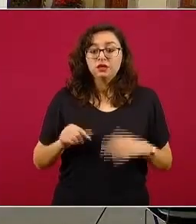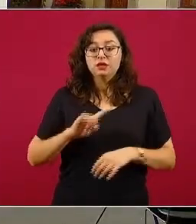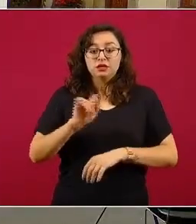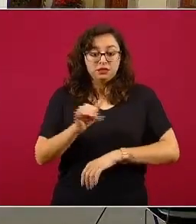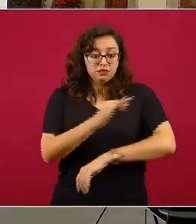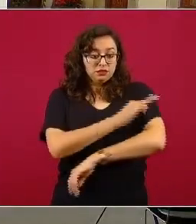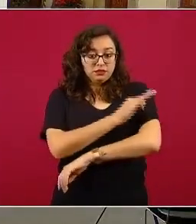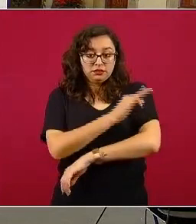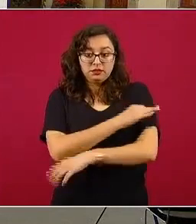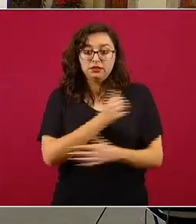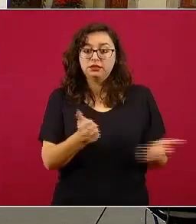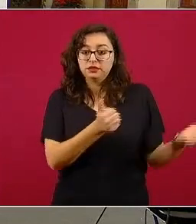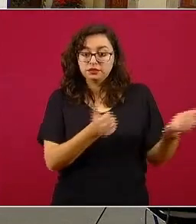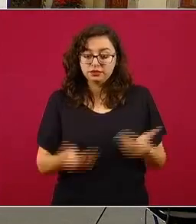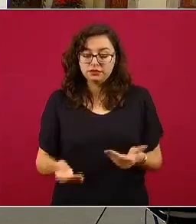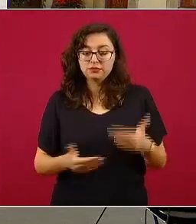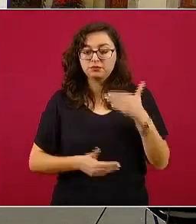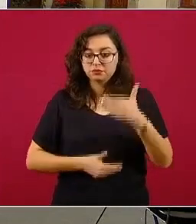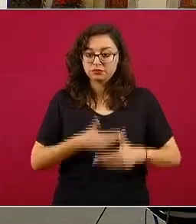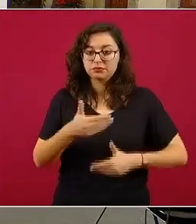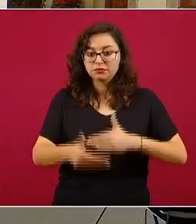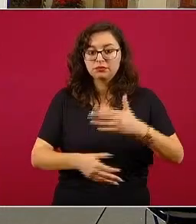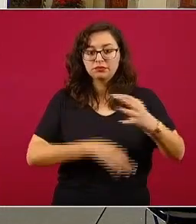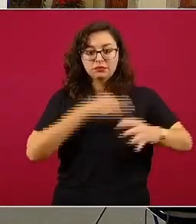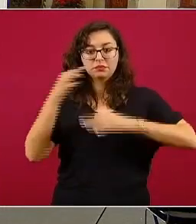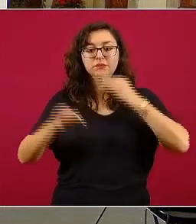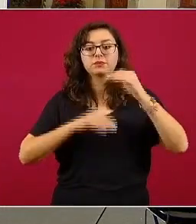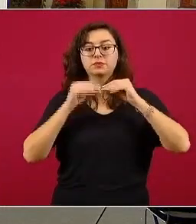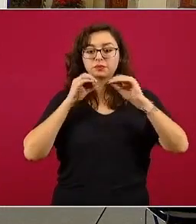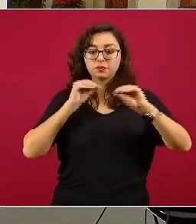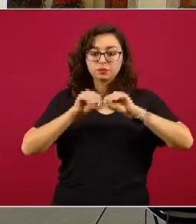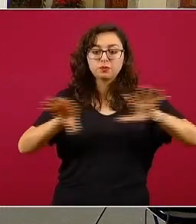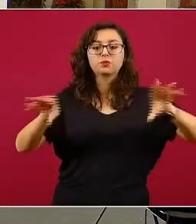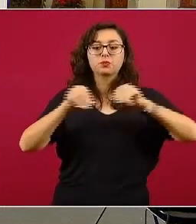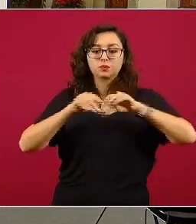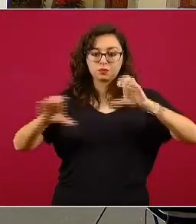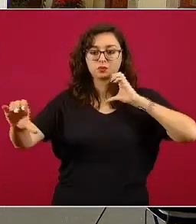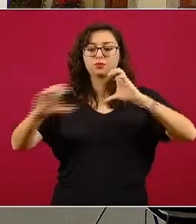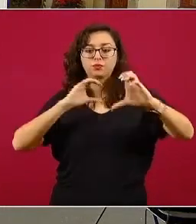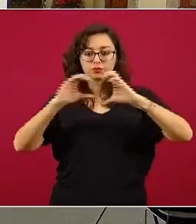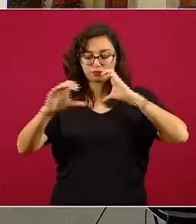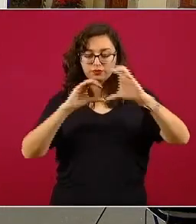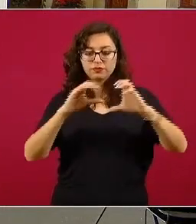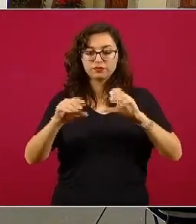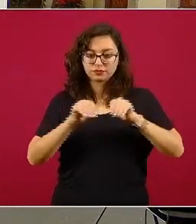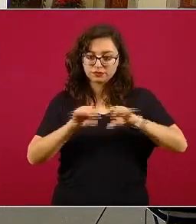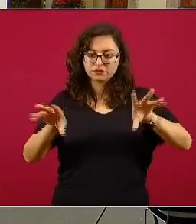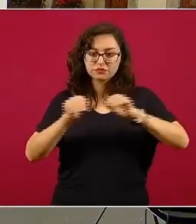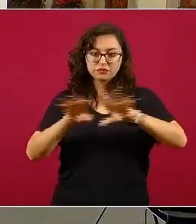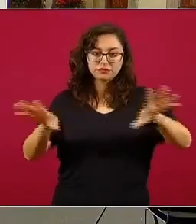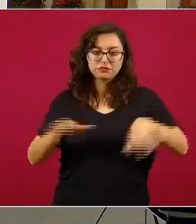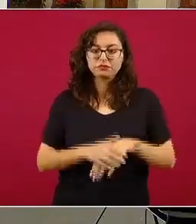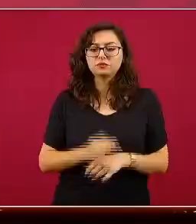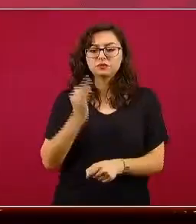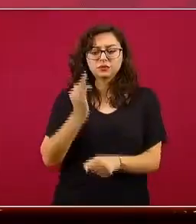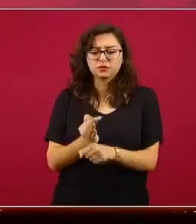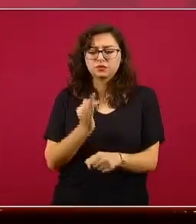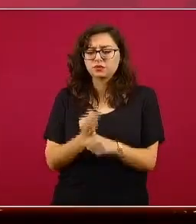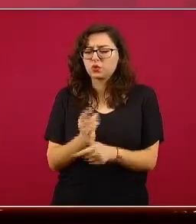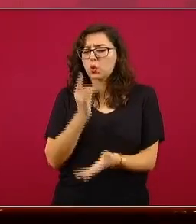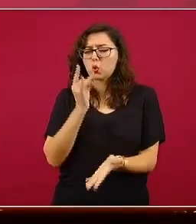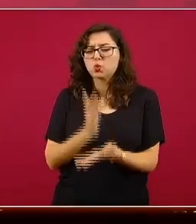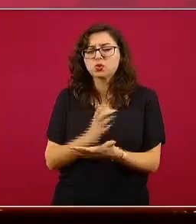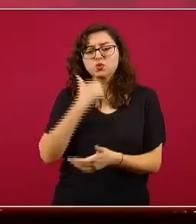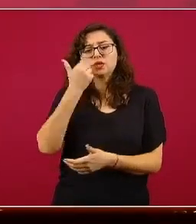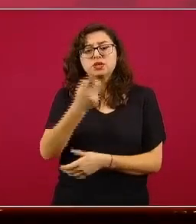vacunas y conforme se vayan utilizando. La campaña de comunicación precisamente está orientada a ello. Por ahora quisiera nada más decirlo en términos